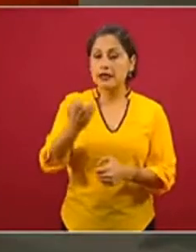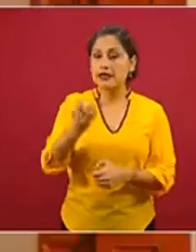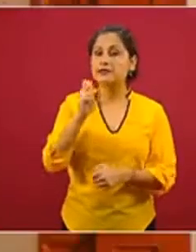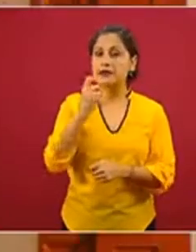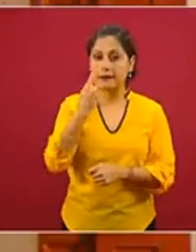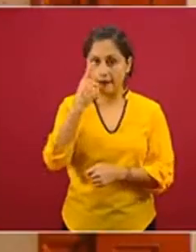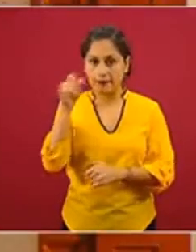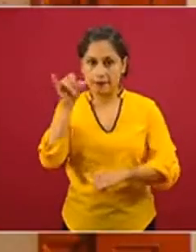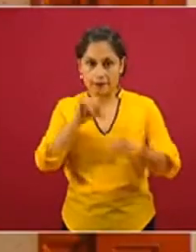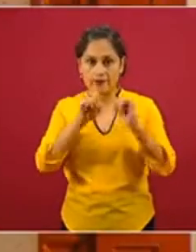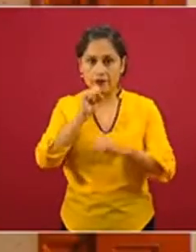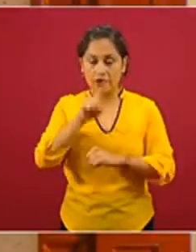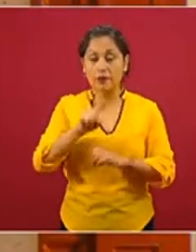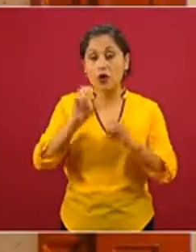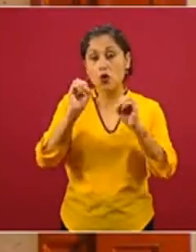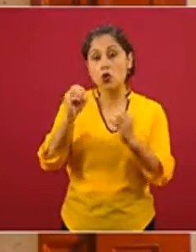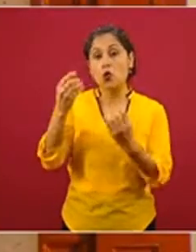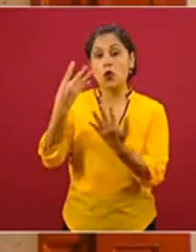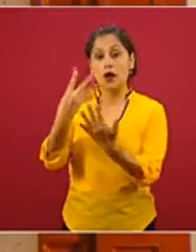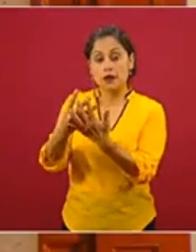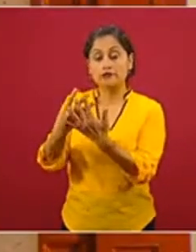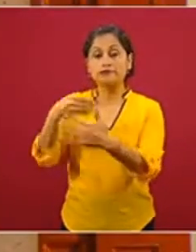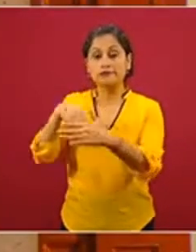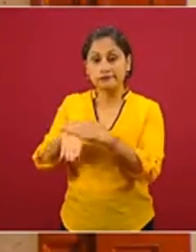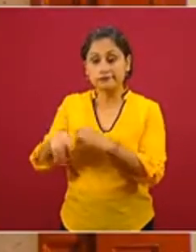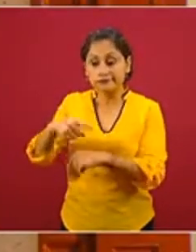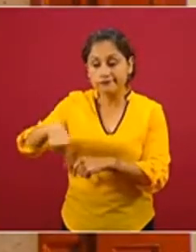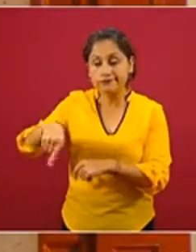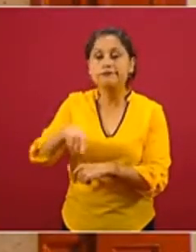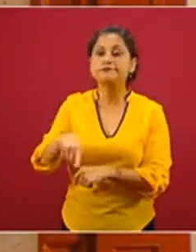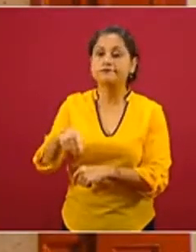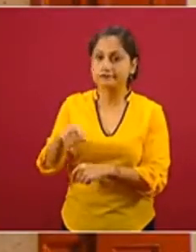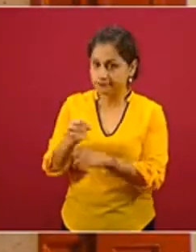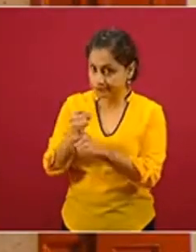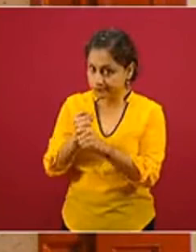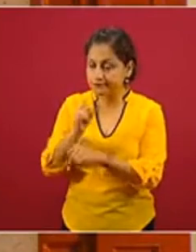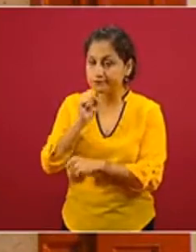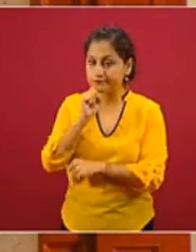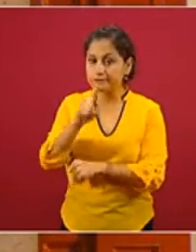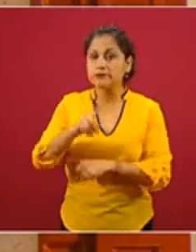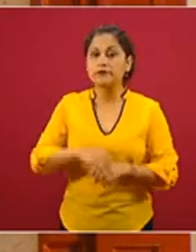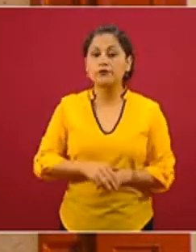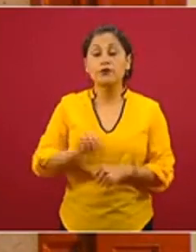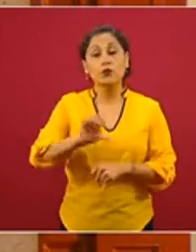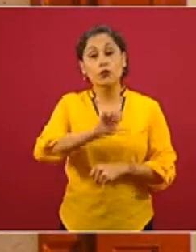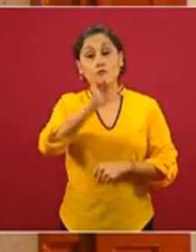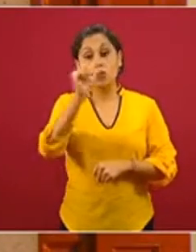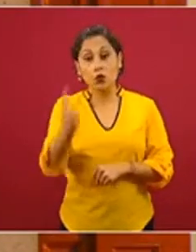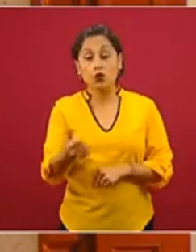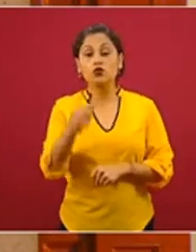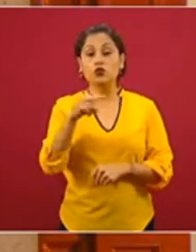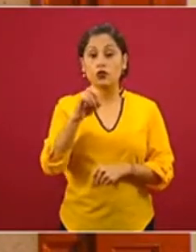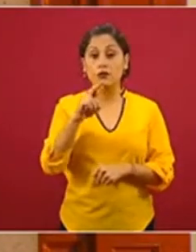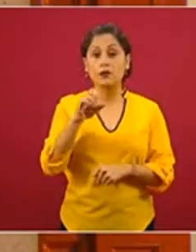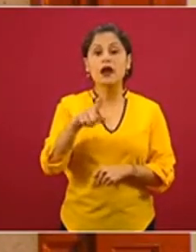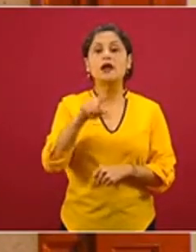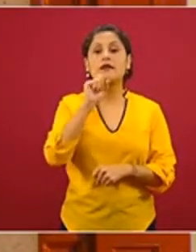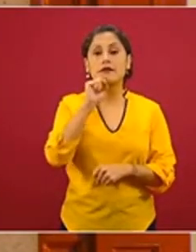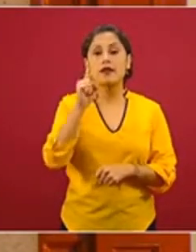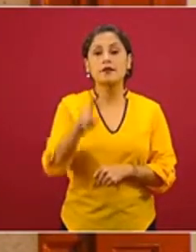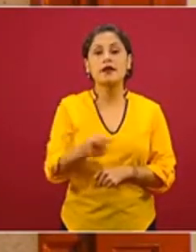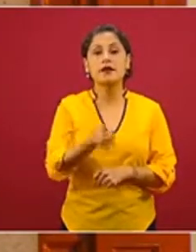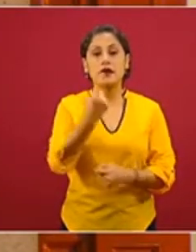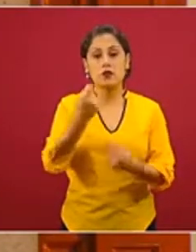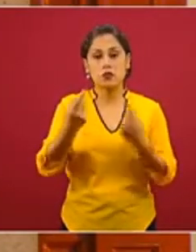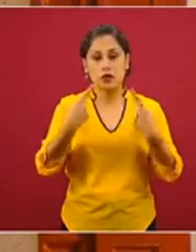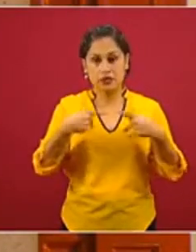ellos a personas que tienen síntomas que pudieran ser potenciales de COVID-19, describen la sintomatología, que a su vez es parte